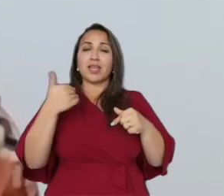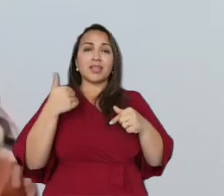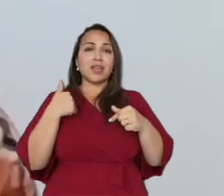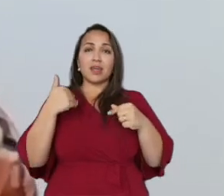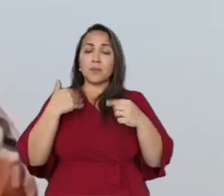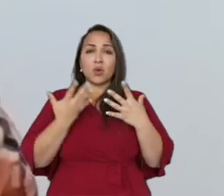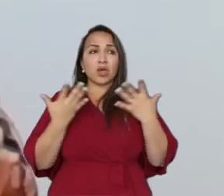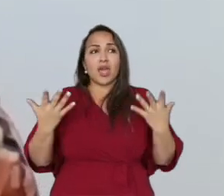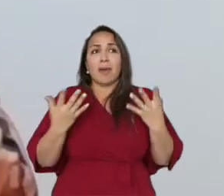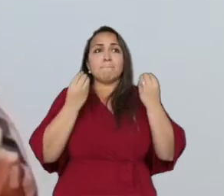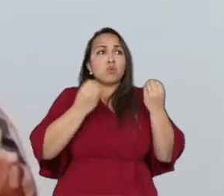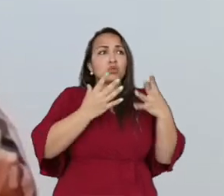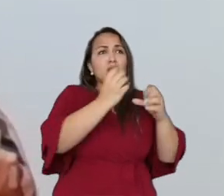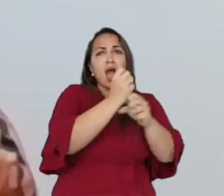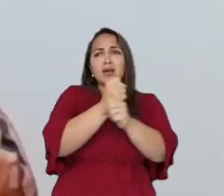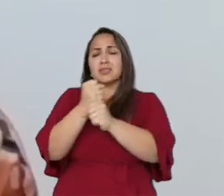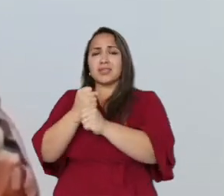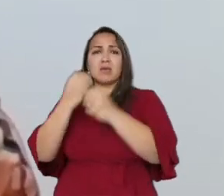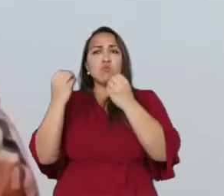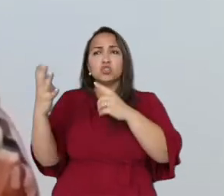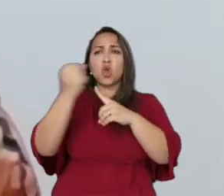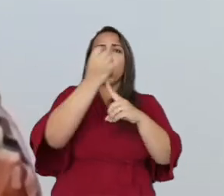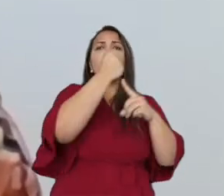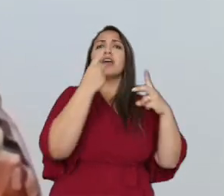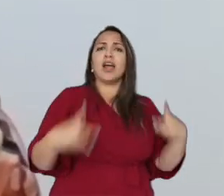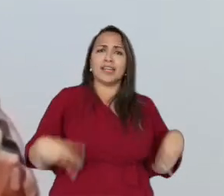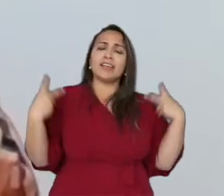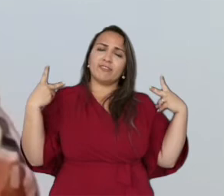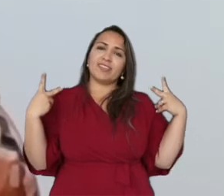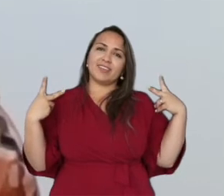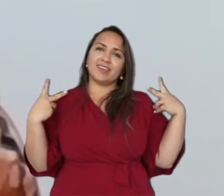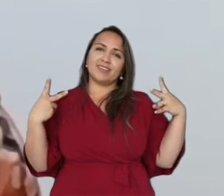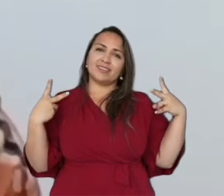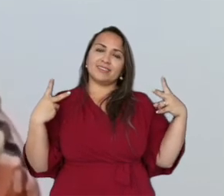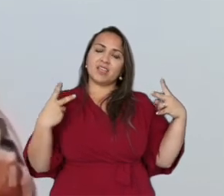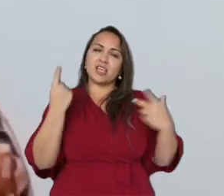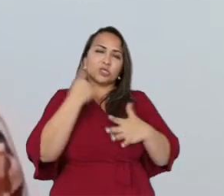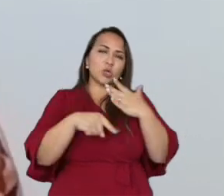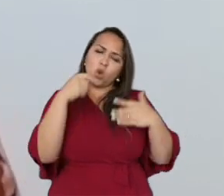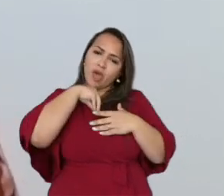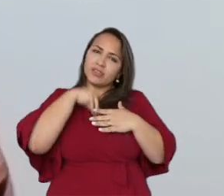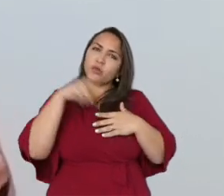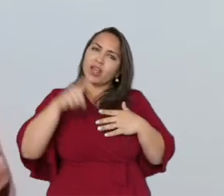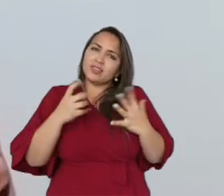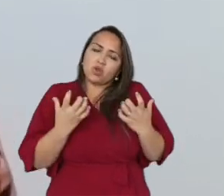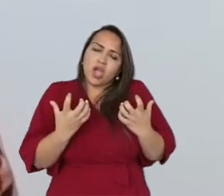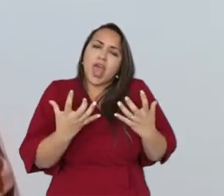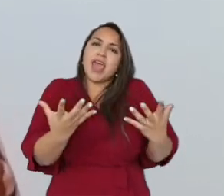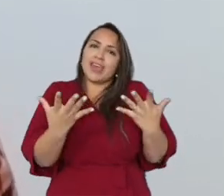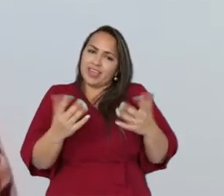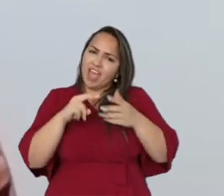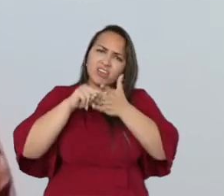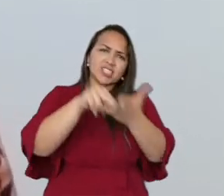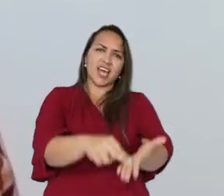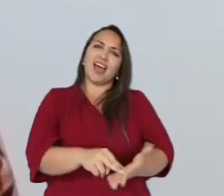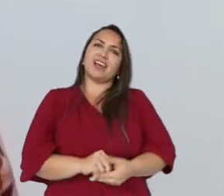tenemos muchas cosas por hacer y mucho que lograr en la vida, que la cosa era las ganas y